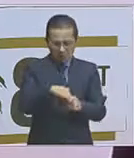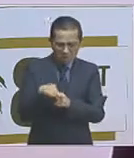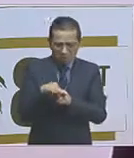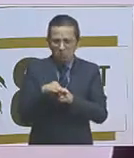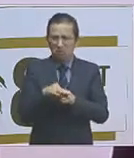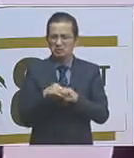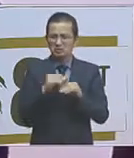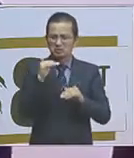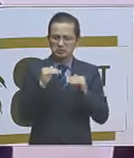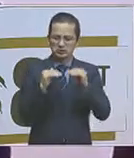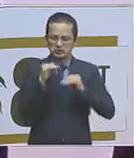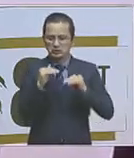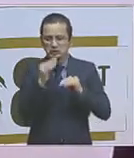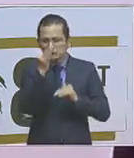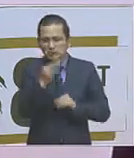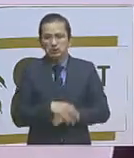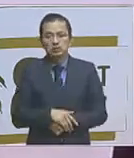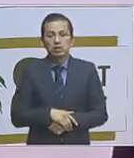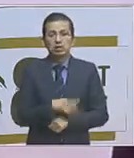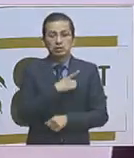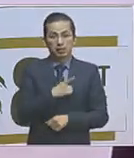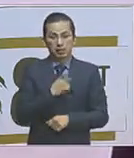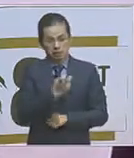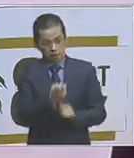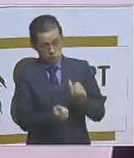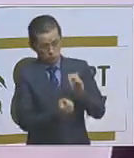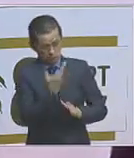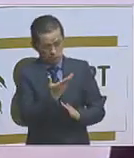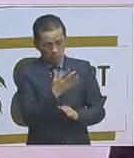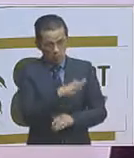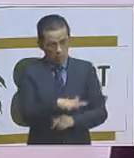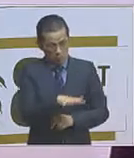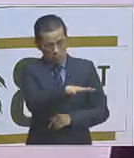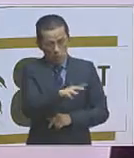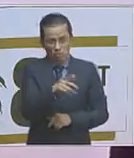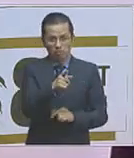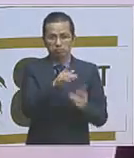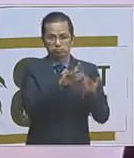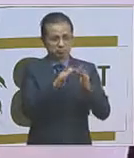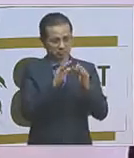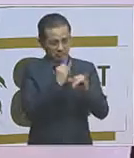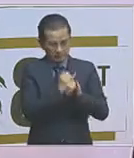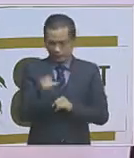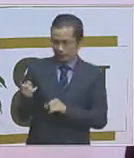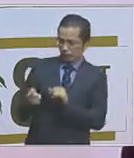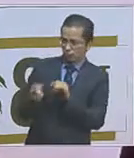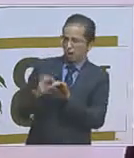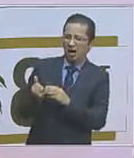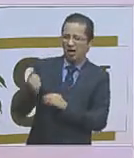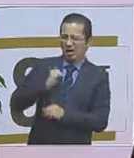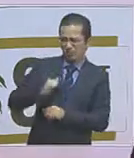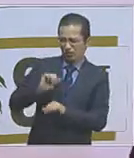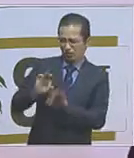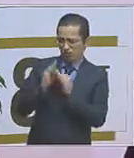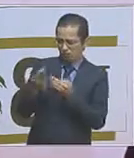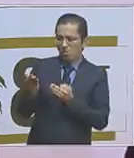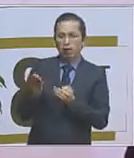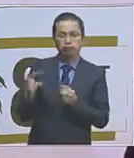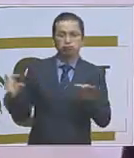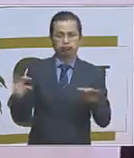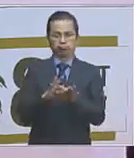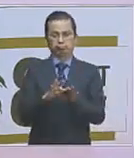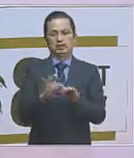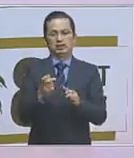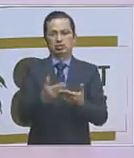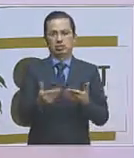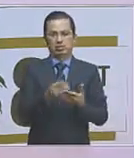dos espacios el tradicional y el nuevo en las redes sociales es el gran reto de este siglo y finalmente como